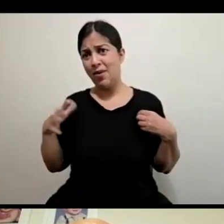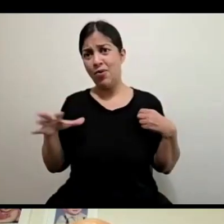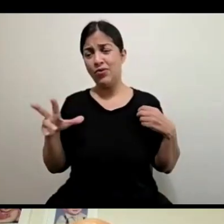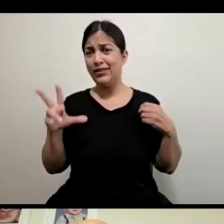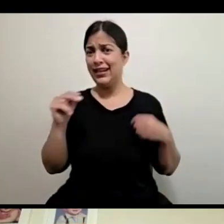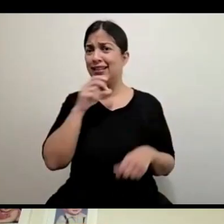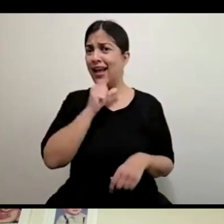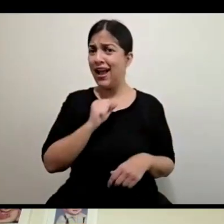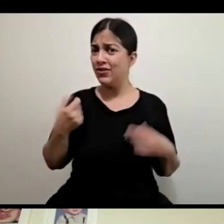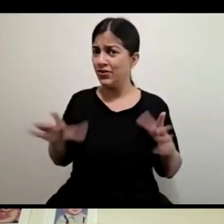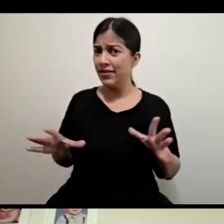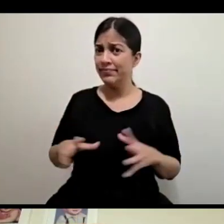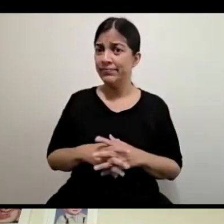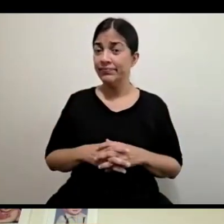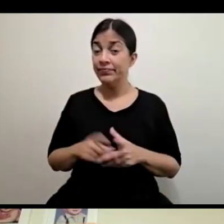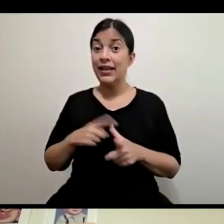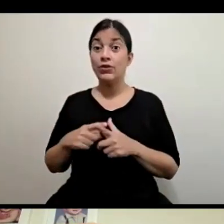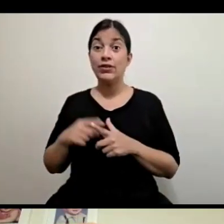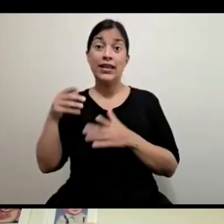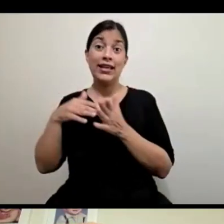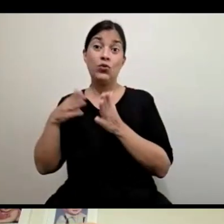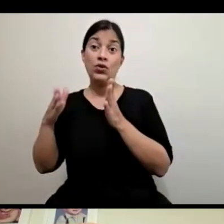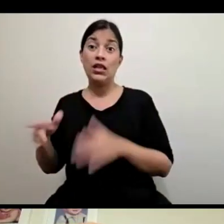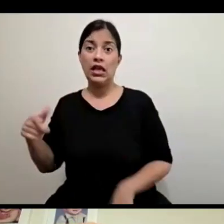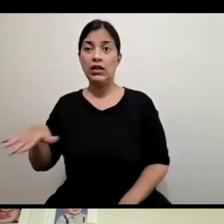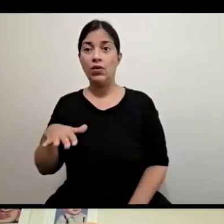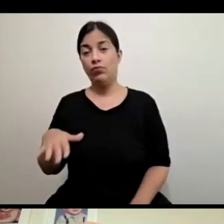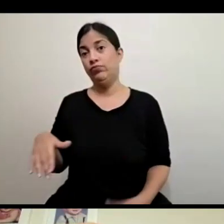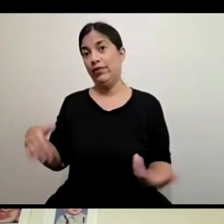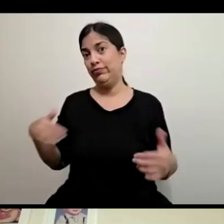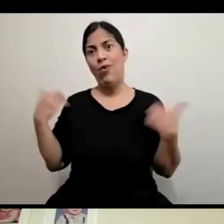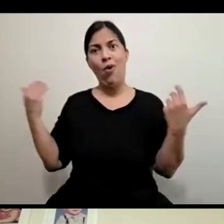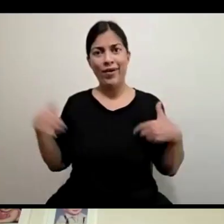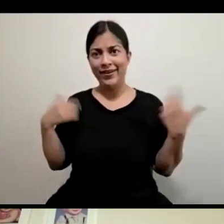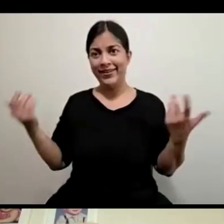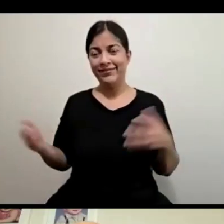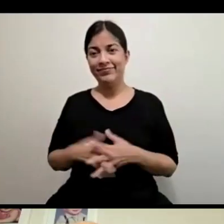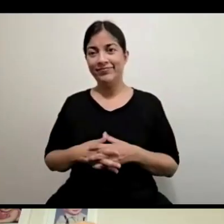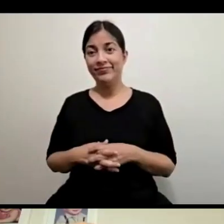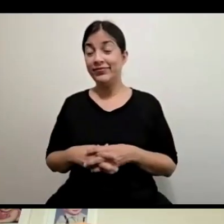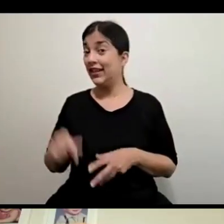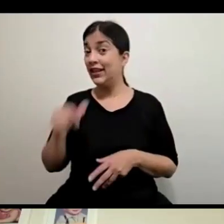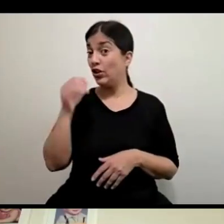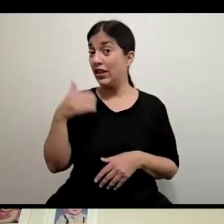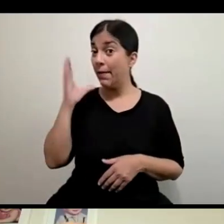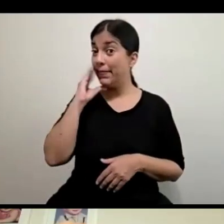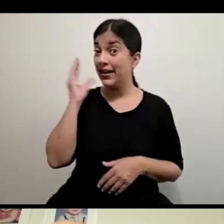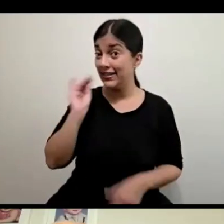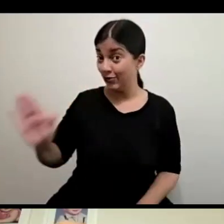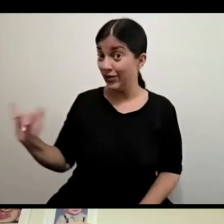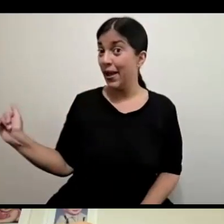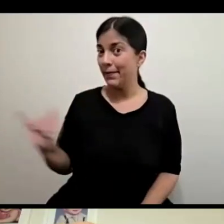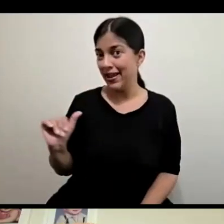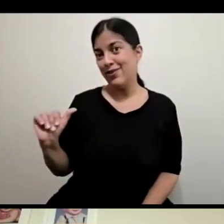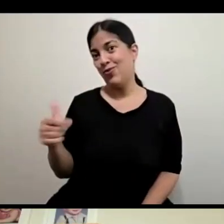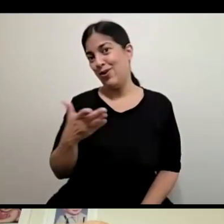casi. Y entonces los estudiantes que estaban allí eran más jóvenes que yo. Sí, y no tenían la experiencia que tenías tú, que ese también es un punto. No